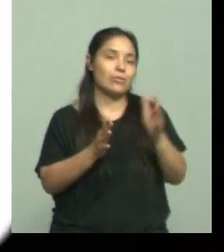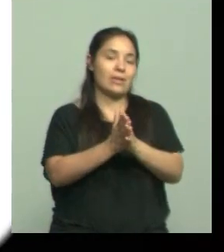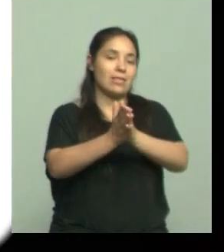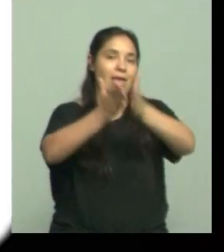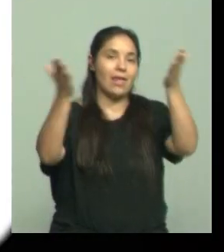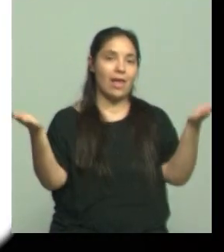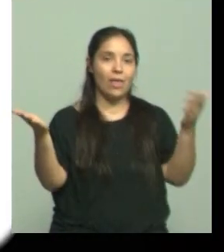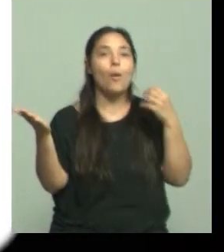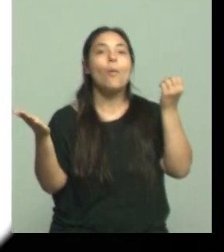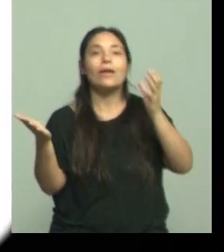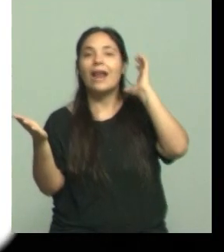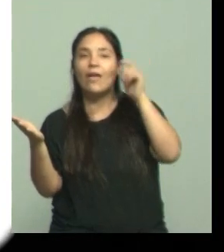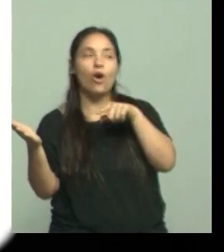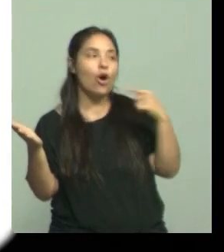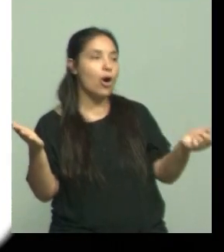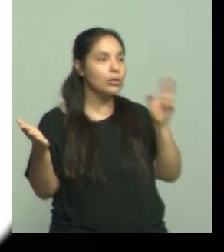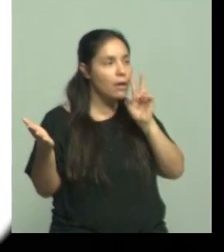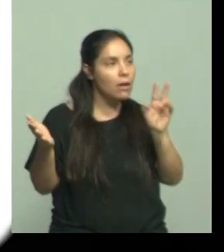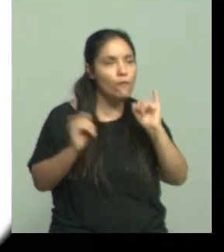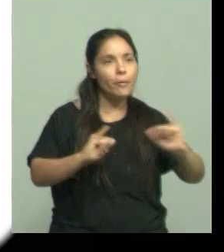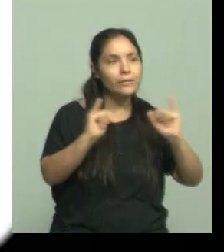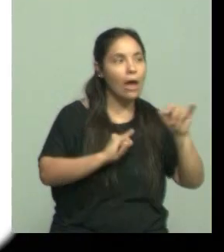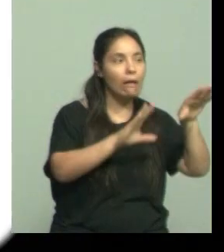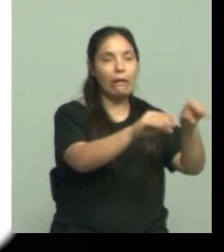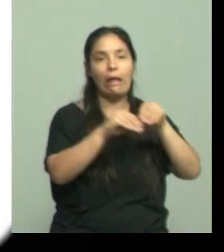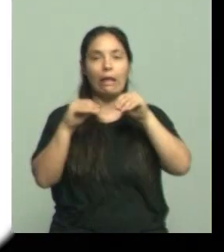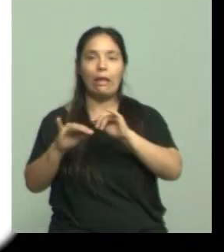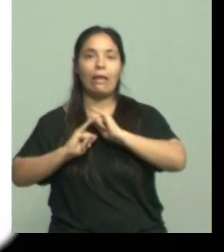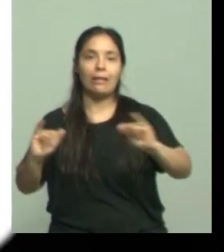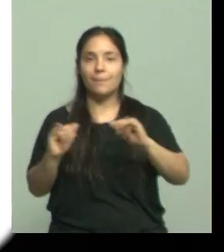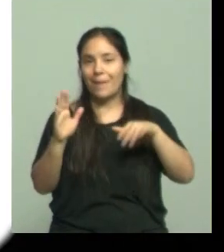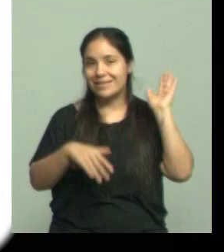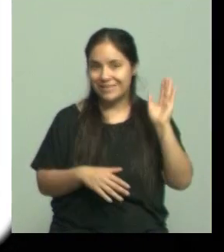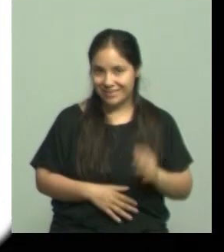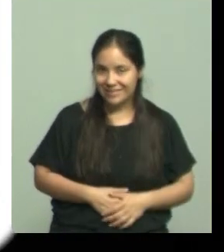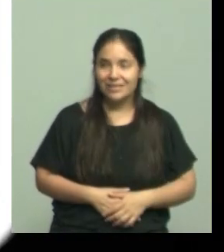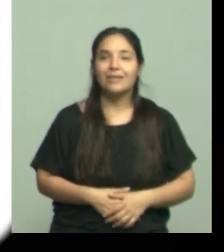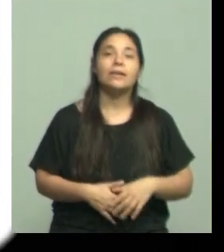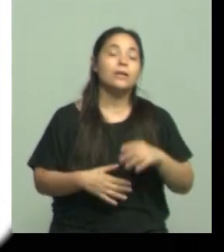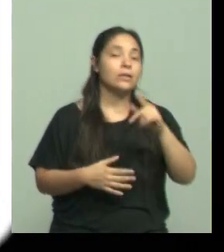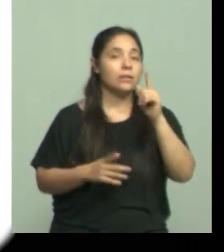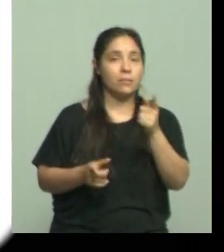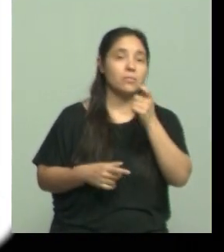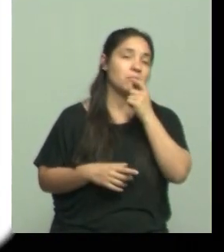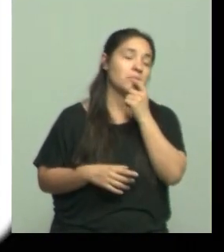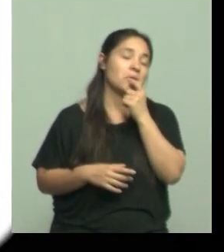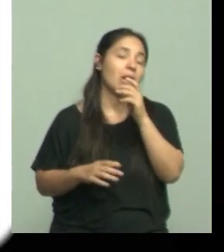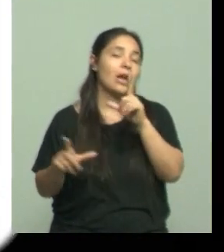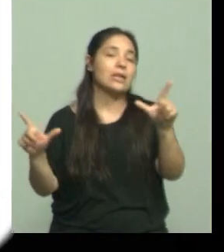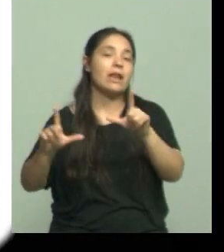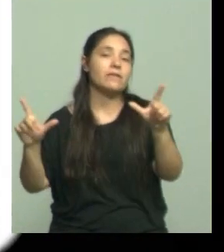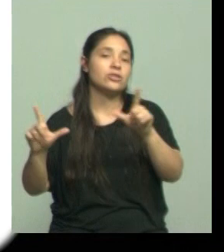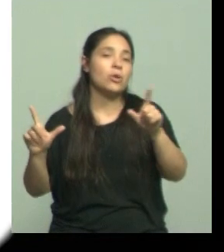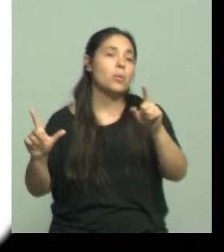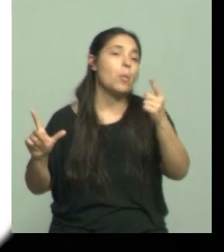de ahí levantaban todas las radios, Entonces, claro, en esa época no tenías canales de cable, tenías 2 o 3 canales